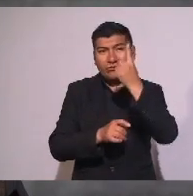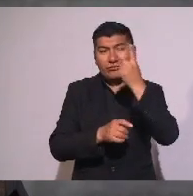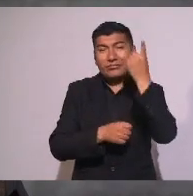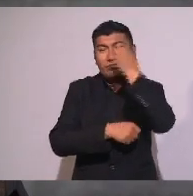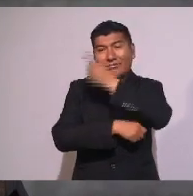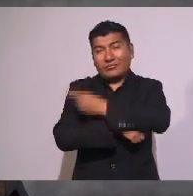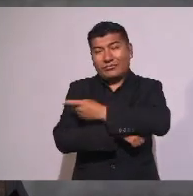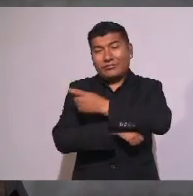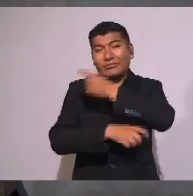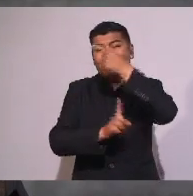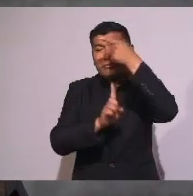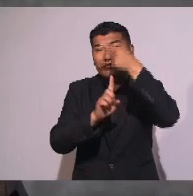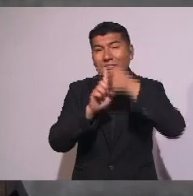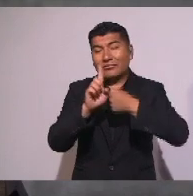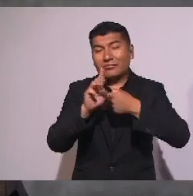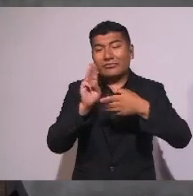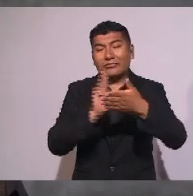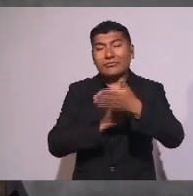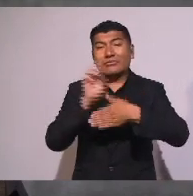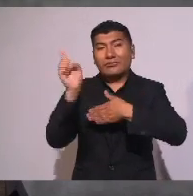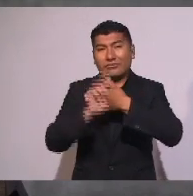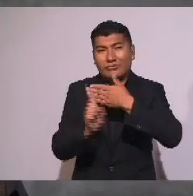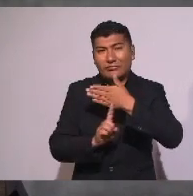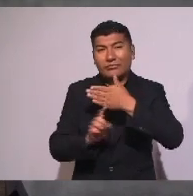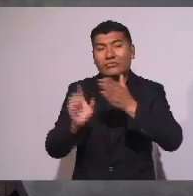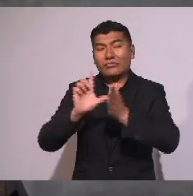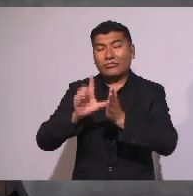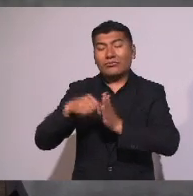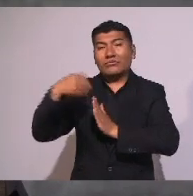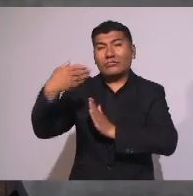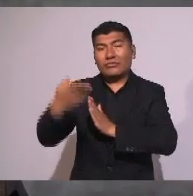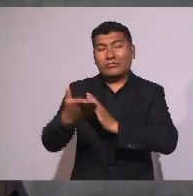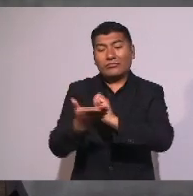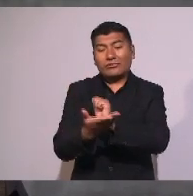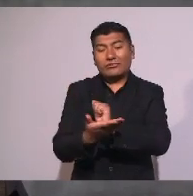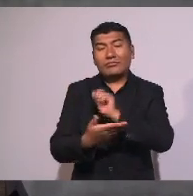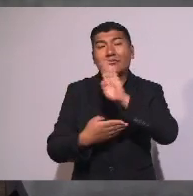días del mes de marzo, luego viene abril,